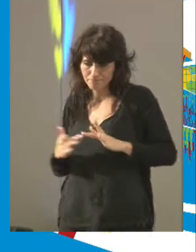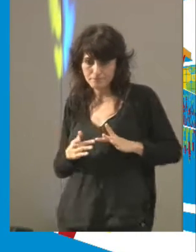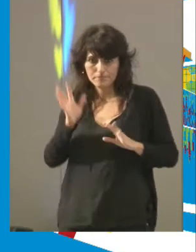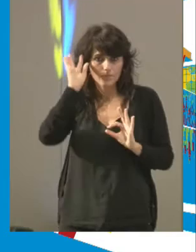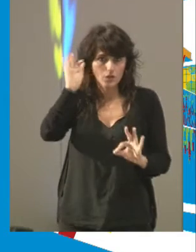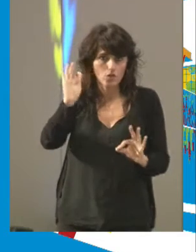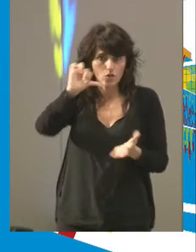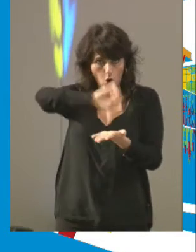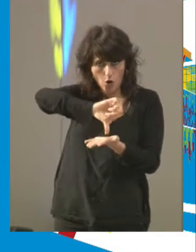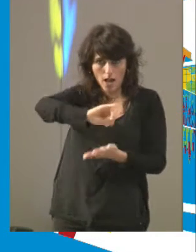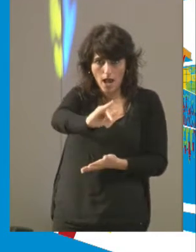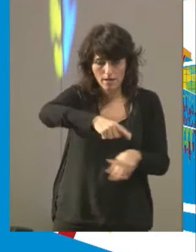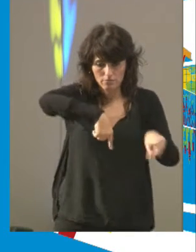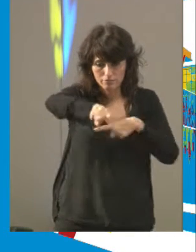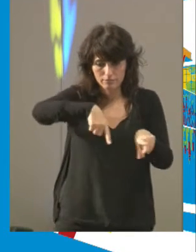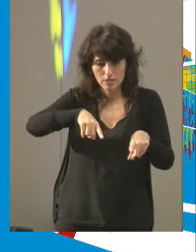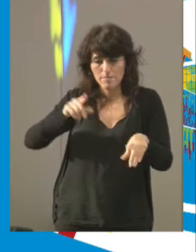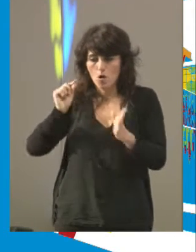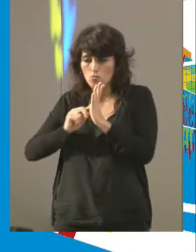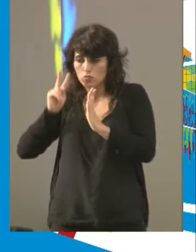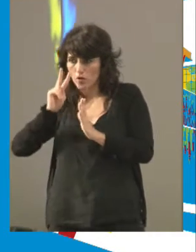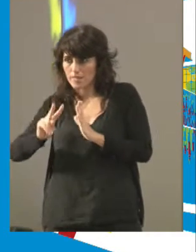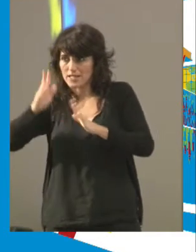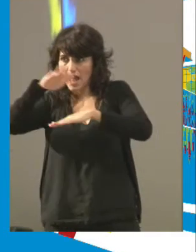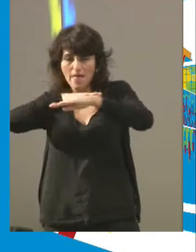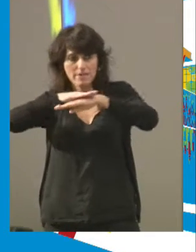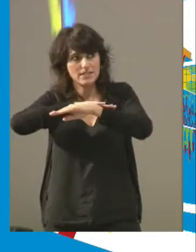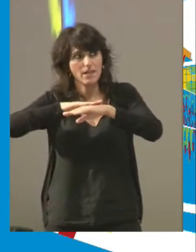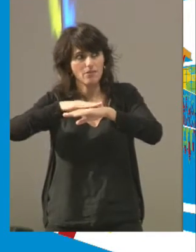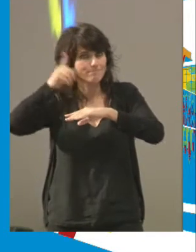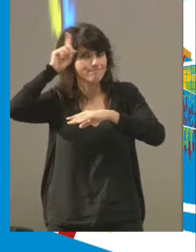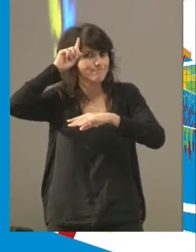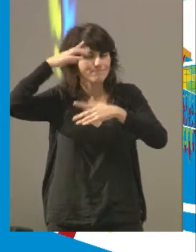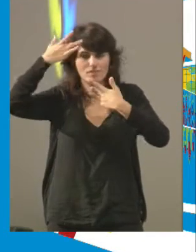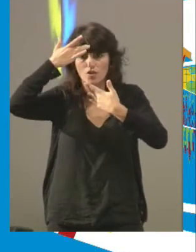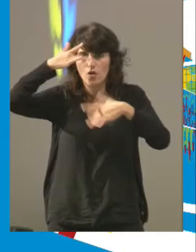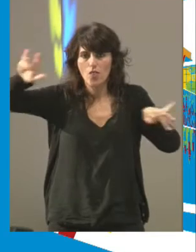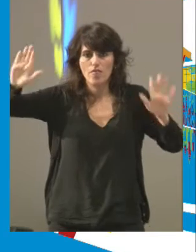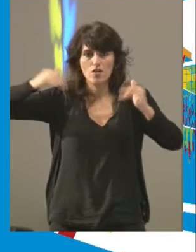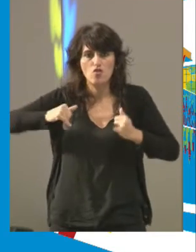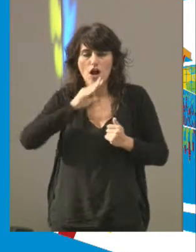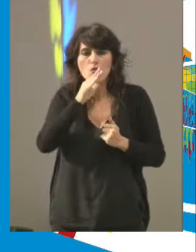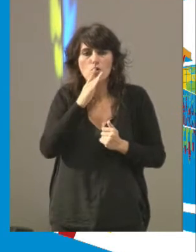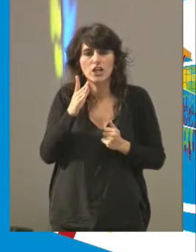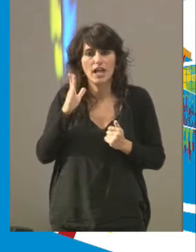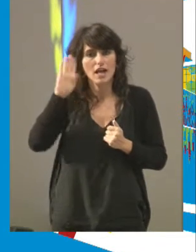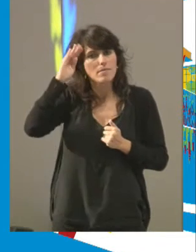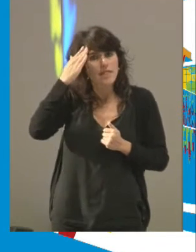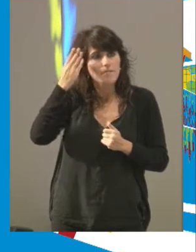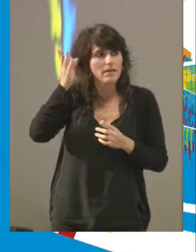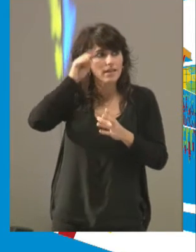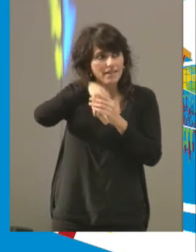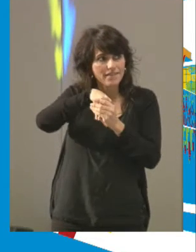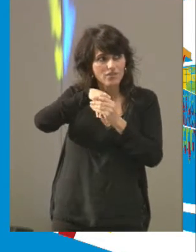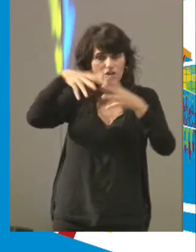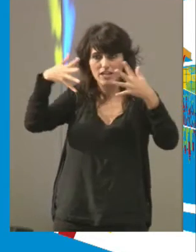locales se producen, pero que desde el punto de vista de la administración no teníamos conciencia de ellos porque, principalmente al no estar dentro de las